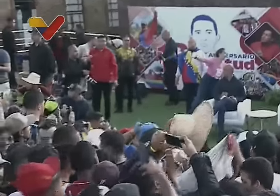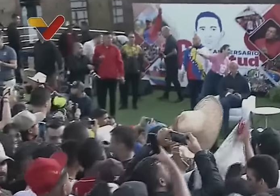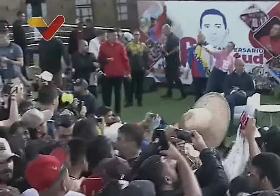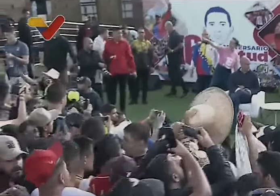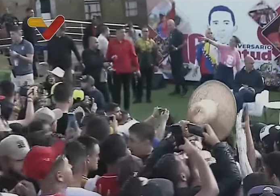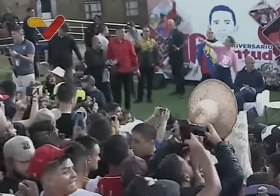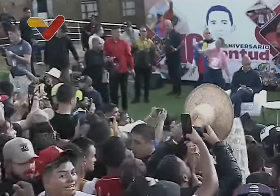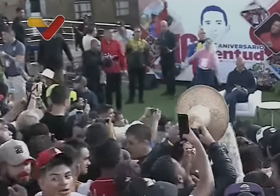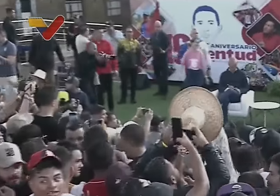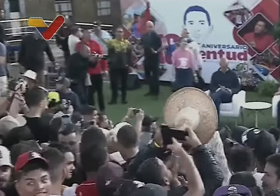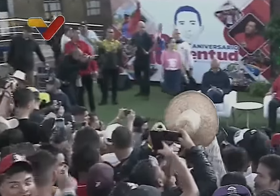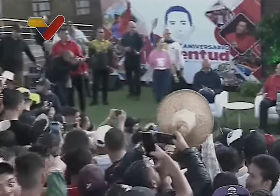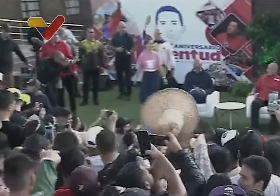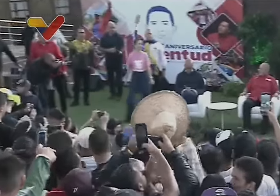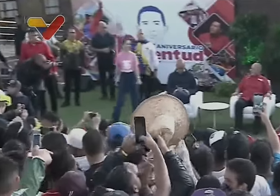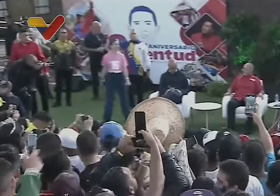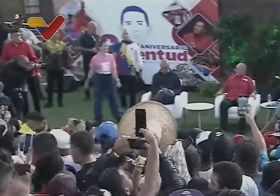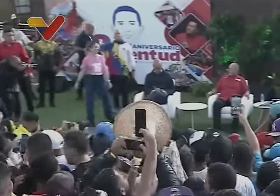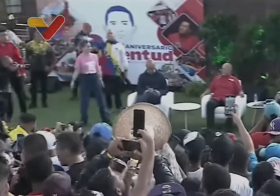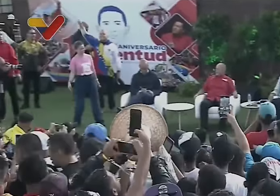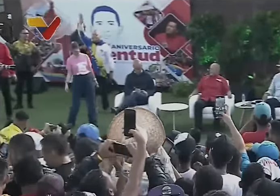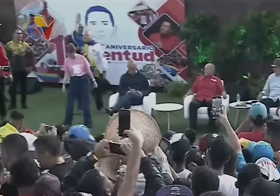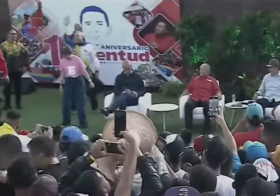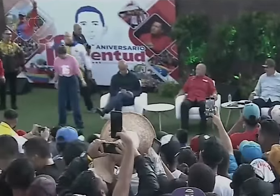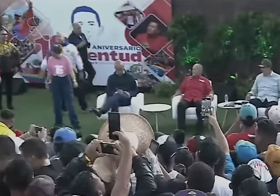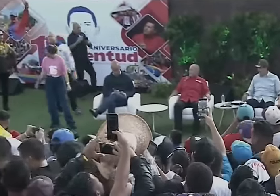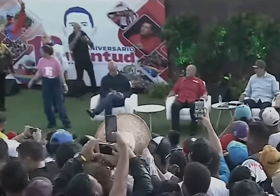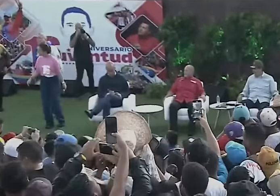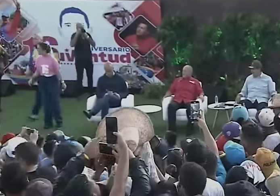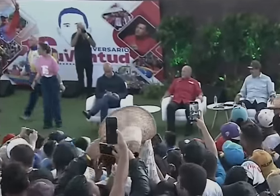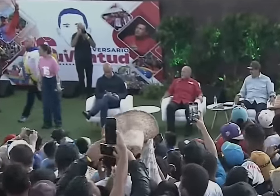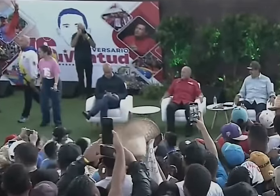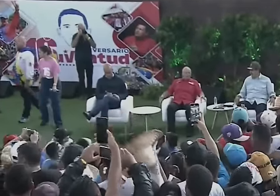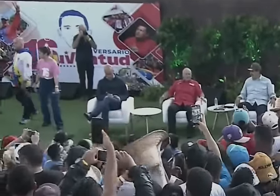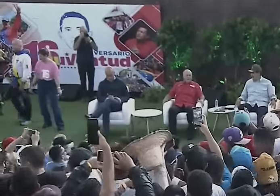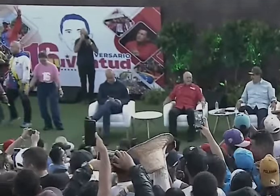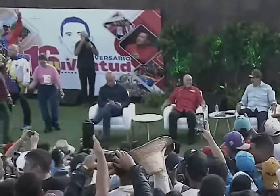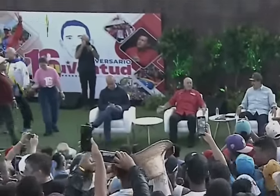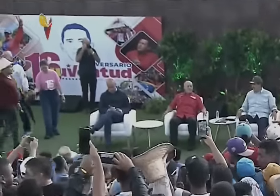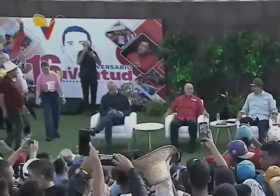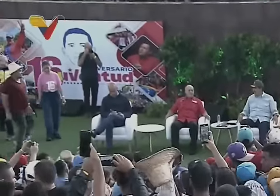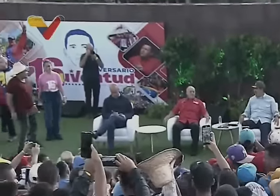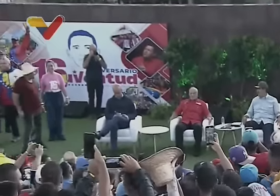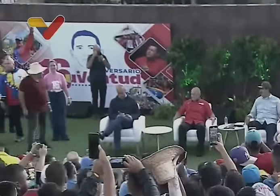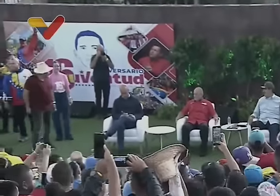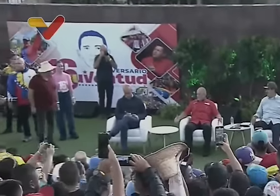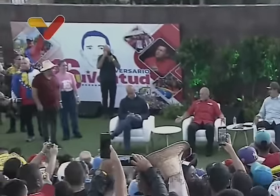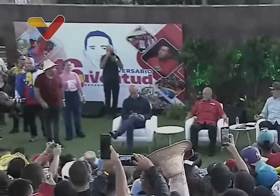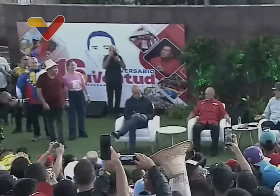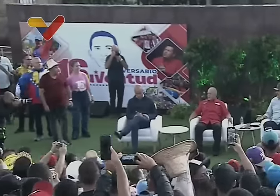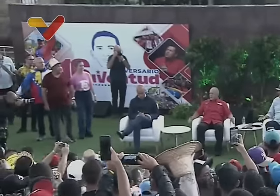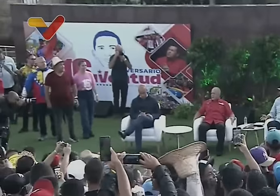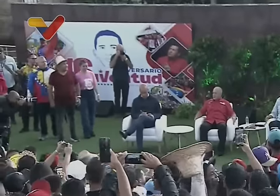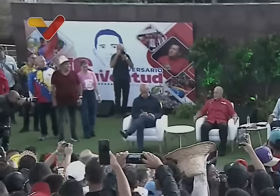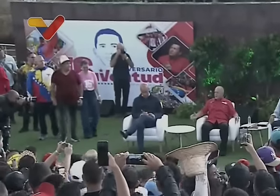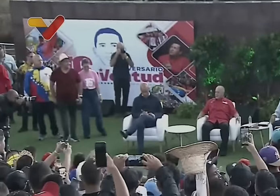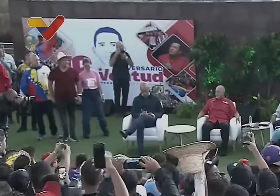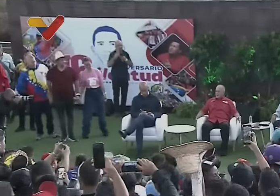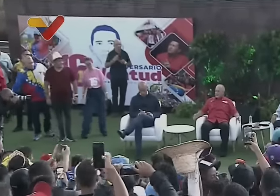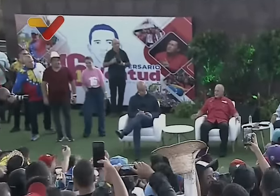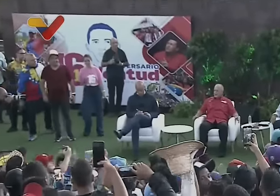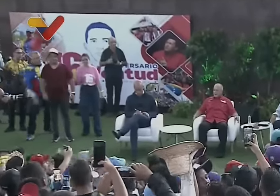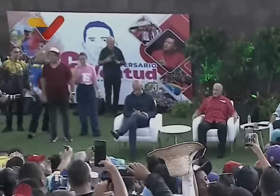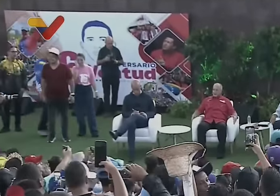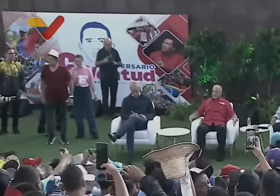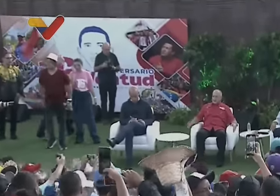delegados electos en todo el país, en Ciudad Guayana, Estado Bolívar. Allí se discutieron y aprobaron los estatutos y declaración de